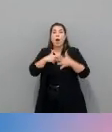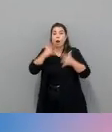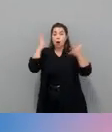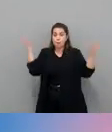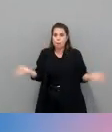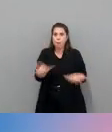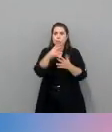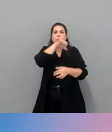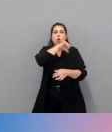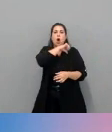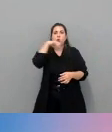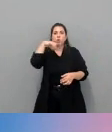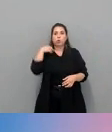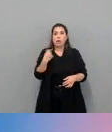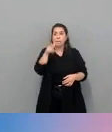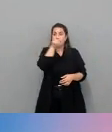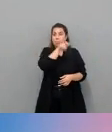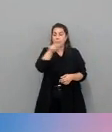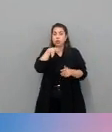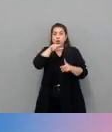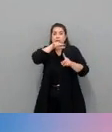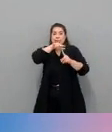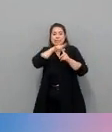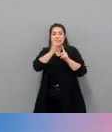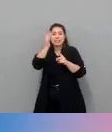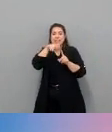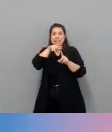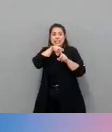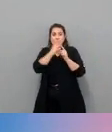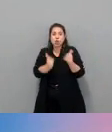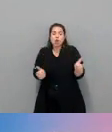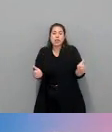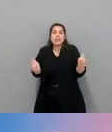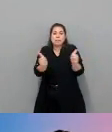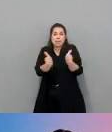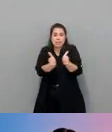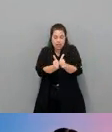de personas en situación de dependencia,